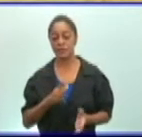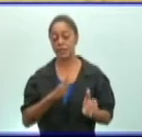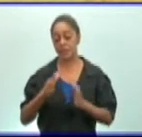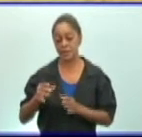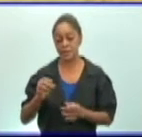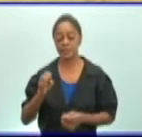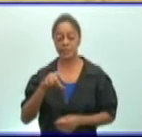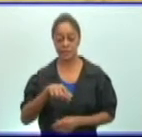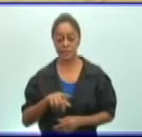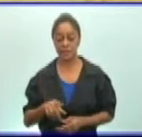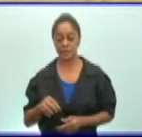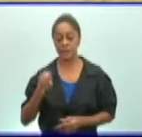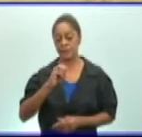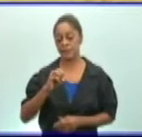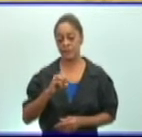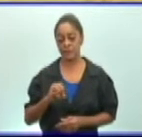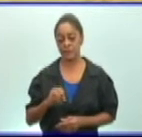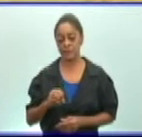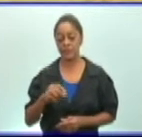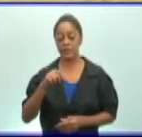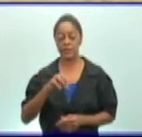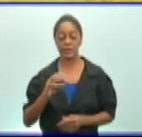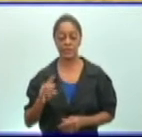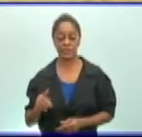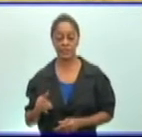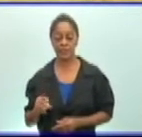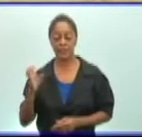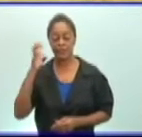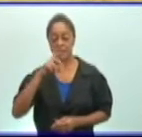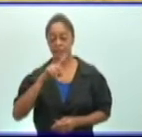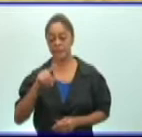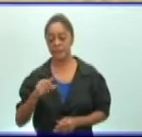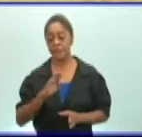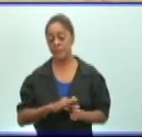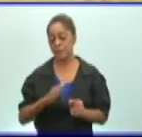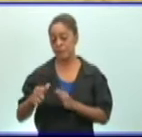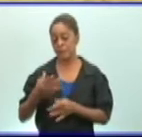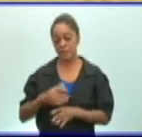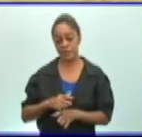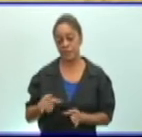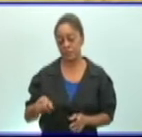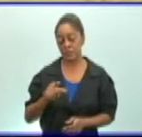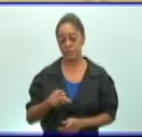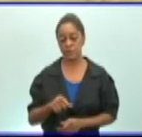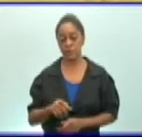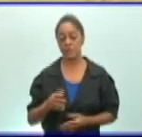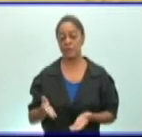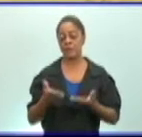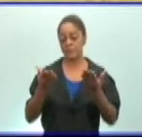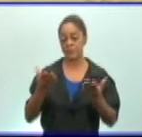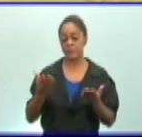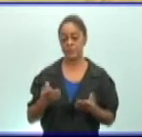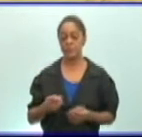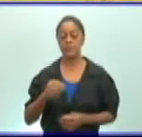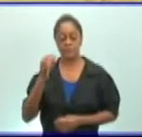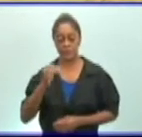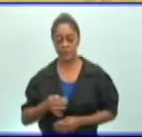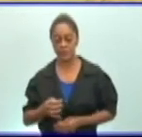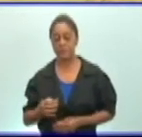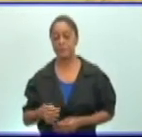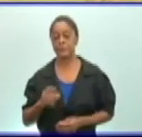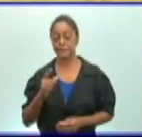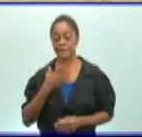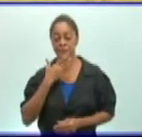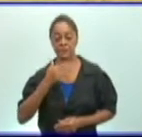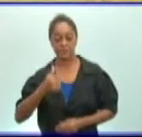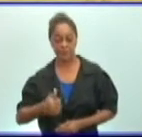se da en el Oriente y la que se da en Grecia. Esas particularidades ustedes las van a poder desarrollar, estoy seguro, de una manera magistral